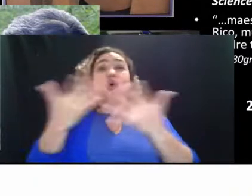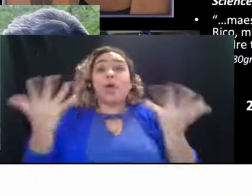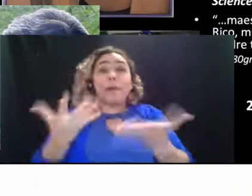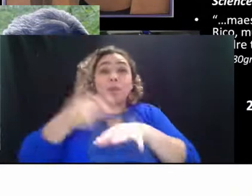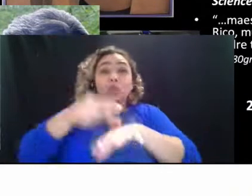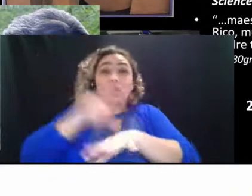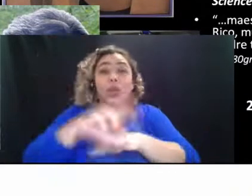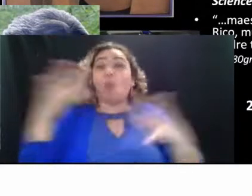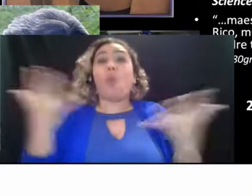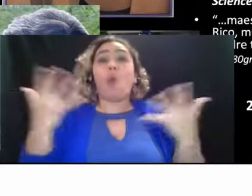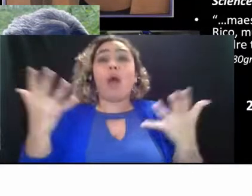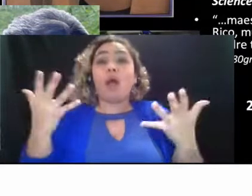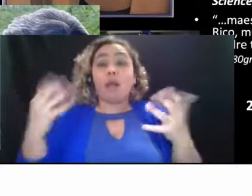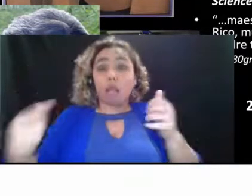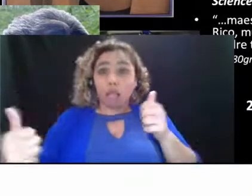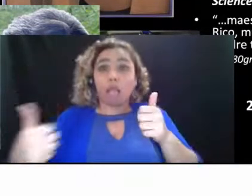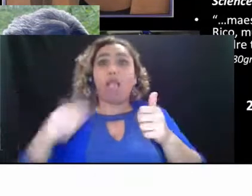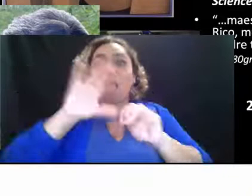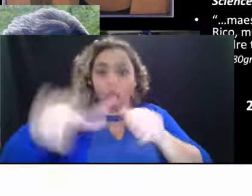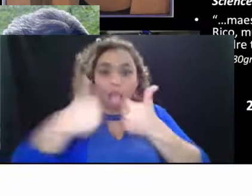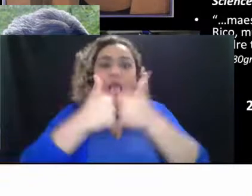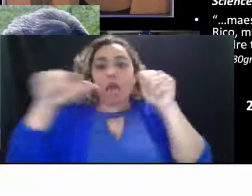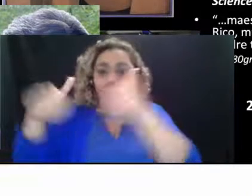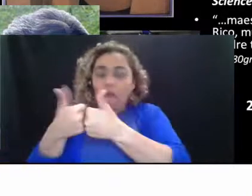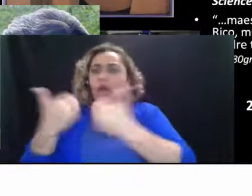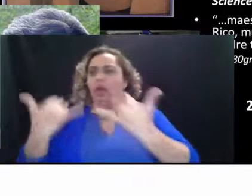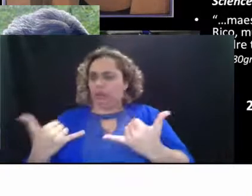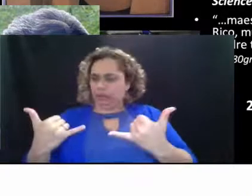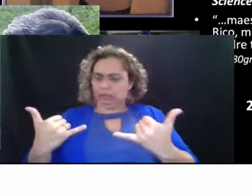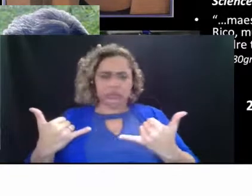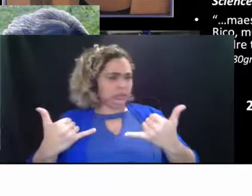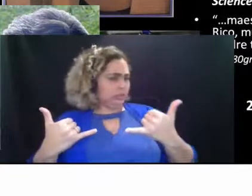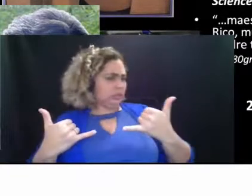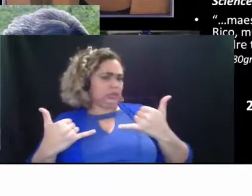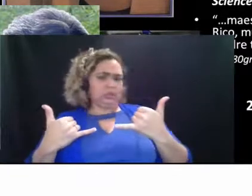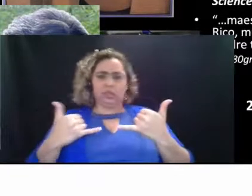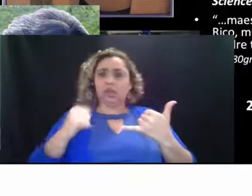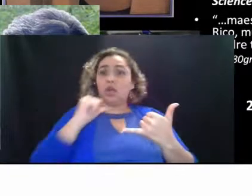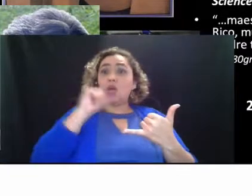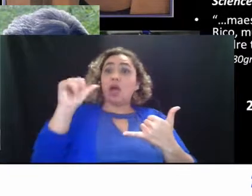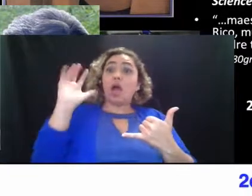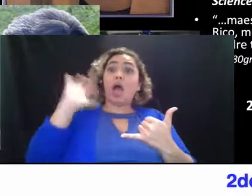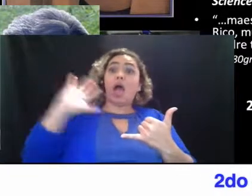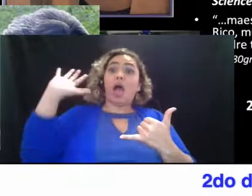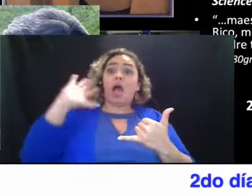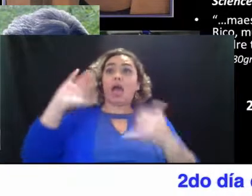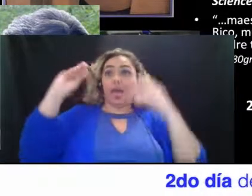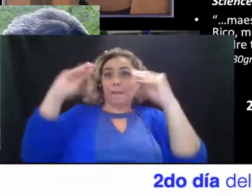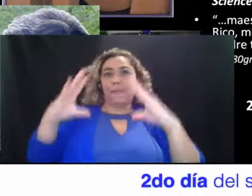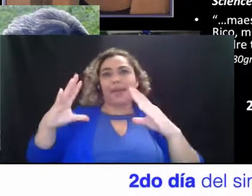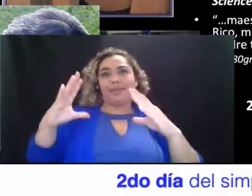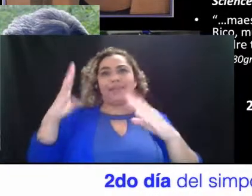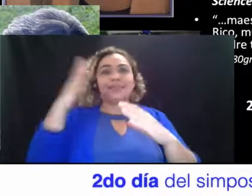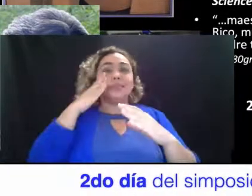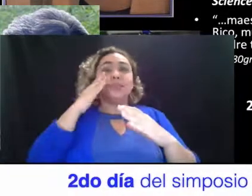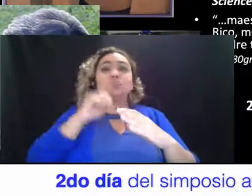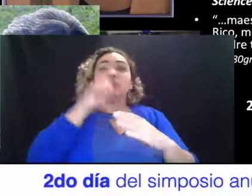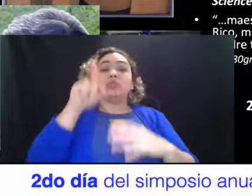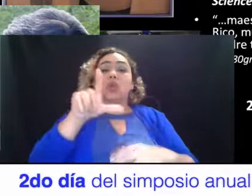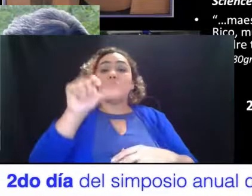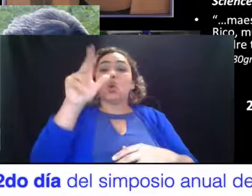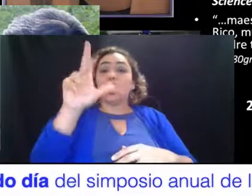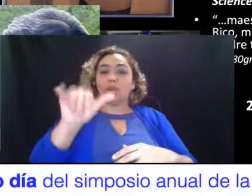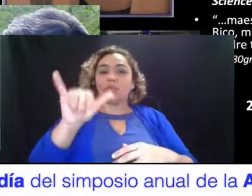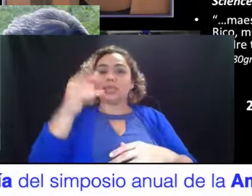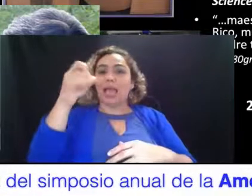Rico. Y esta ahora es nuestra realidad, que no le era ajena a la maestra de maestros, la señora Lucy Concepción